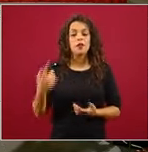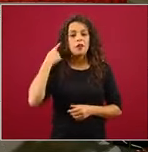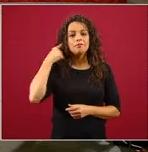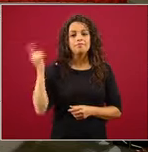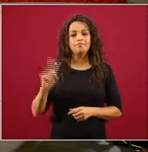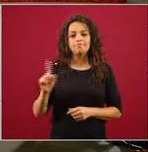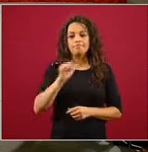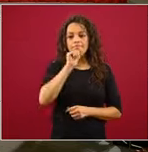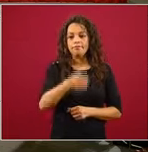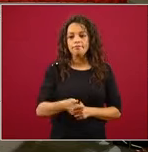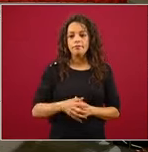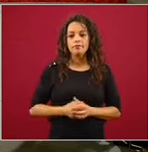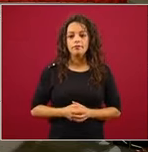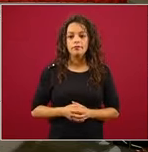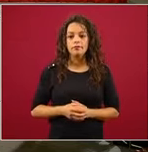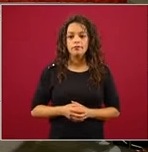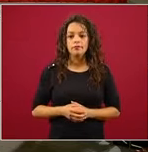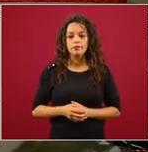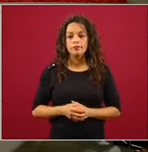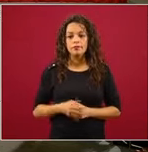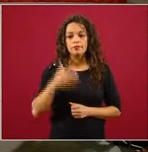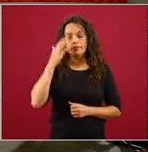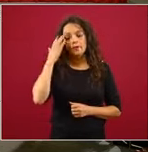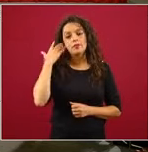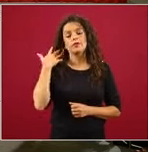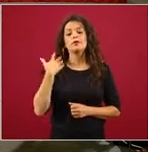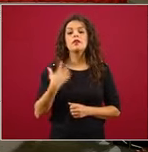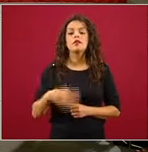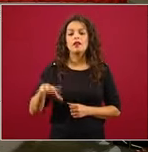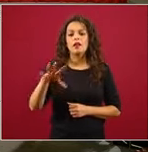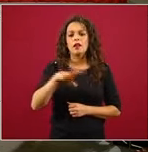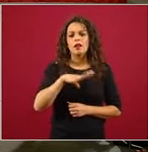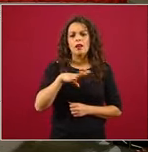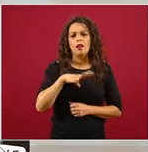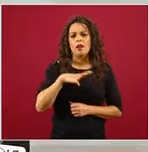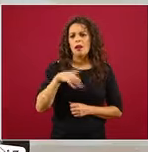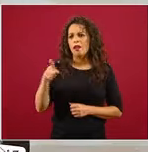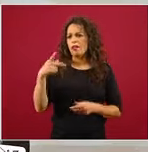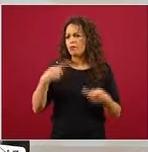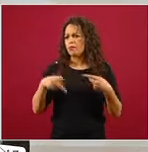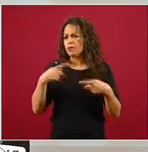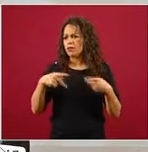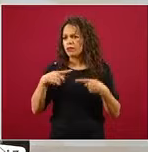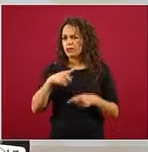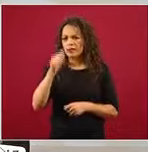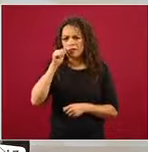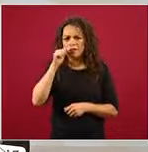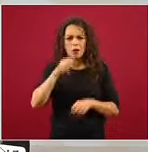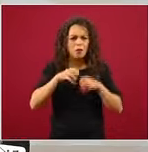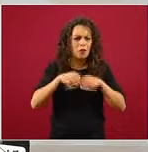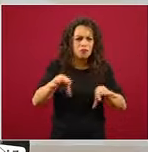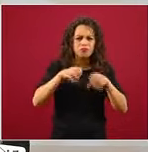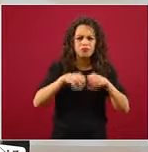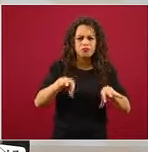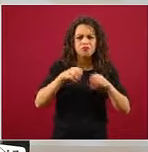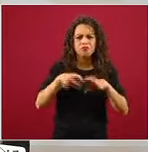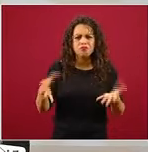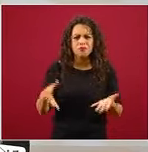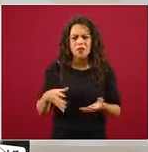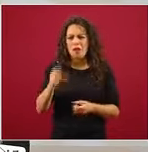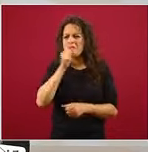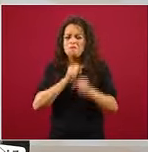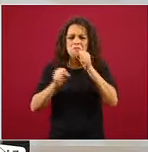Pues ha habido gente que insiste en la polémica, no hay polémica. Bueno, aprovecho para comentarles, hoy tuvimos una espléndida reunión, una de muchas que hemos